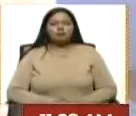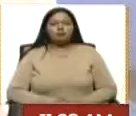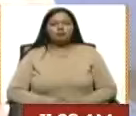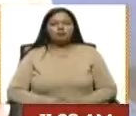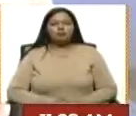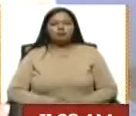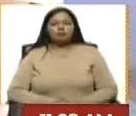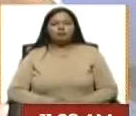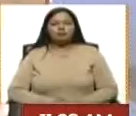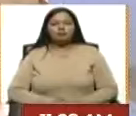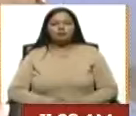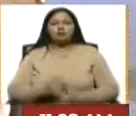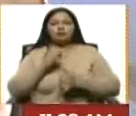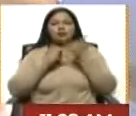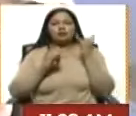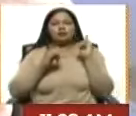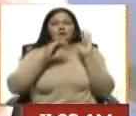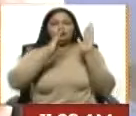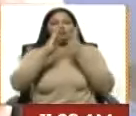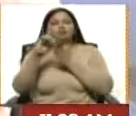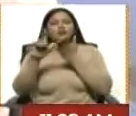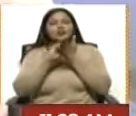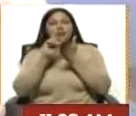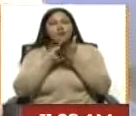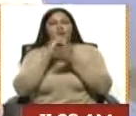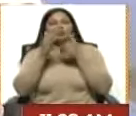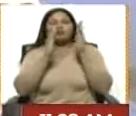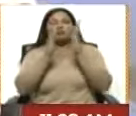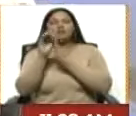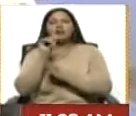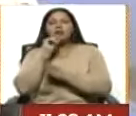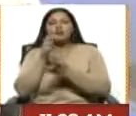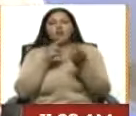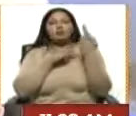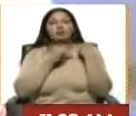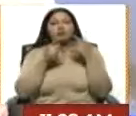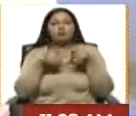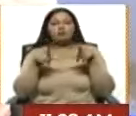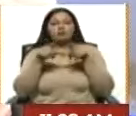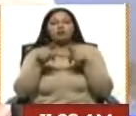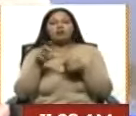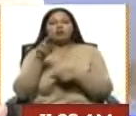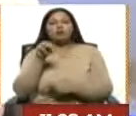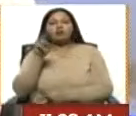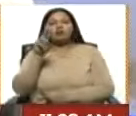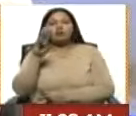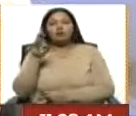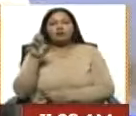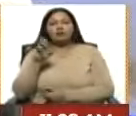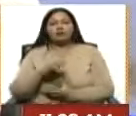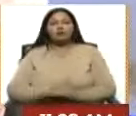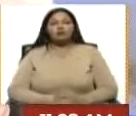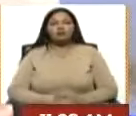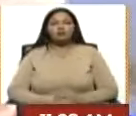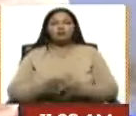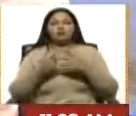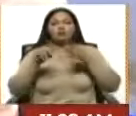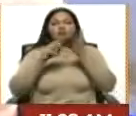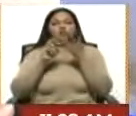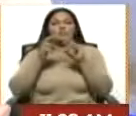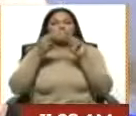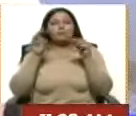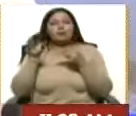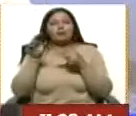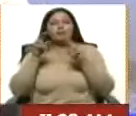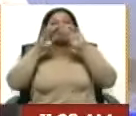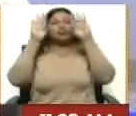libro que tienen una distribución de quiénes son los dueños de los alojamientos de nube, quiénes son los dueños de alojamiento de página en el mundo, quiénes